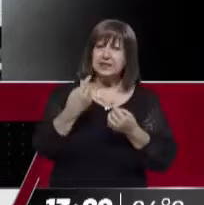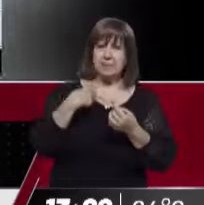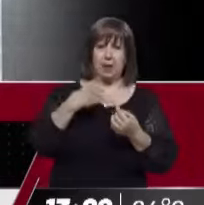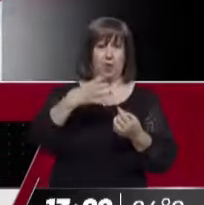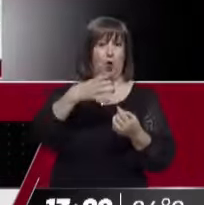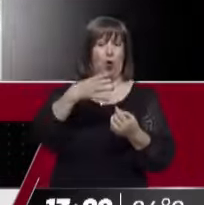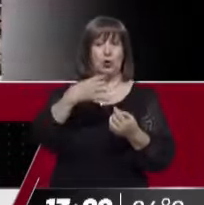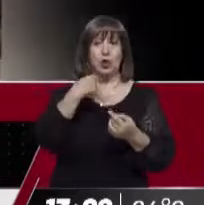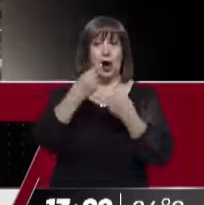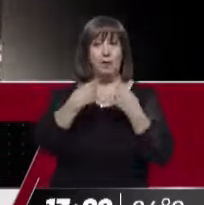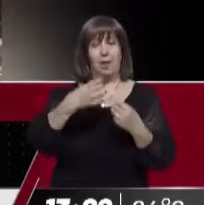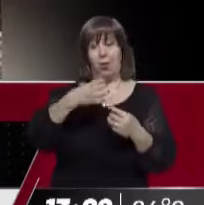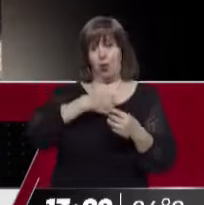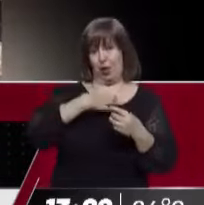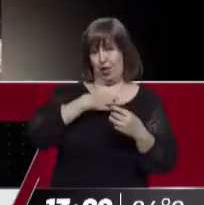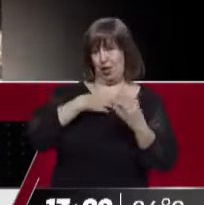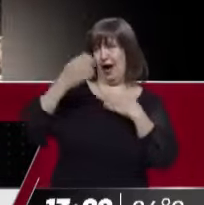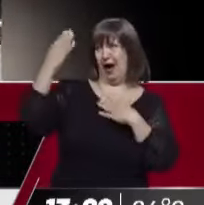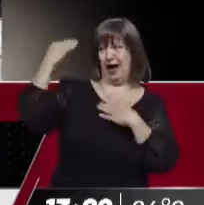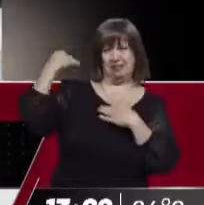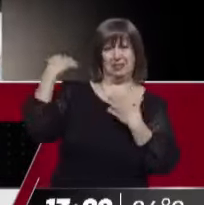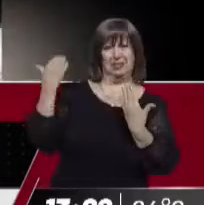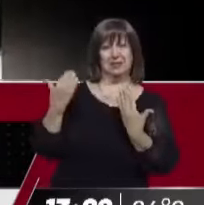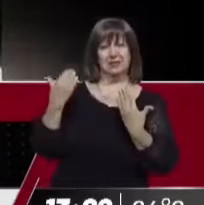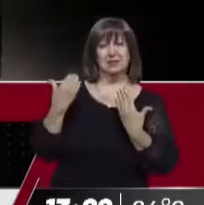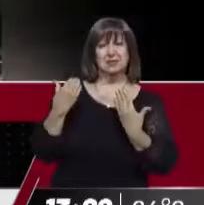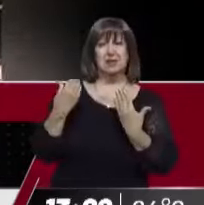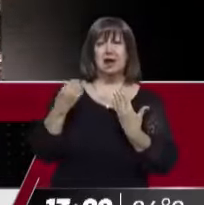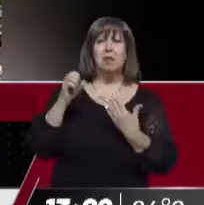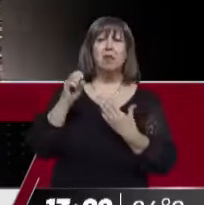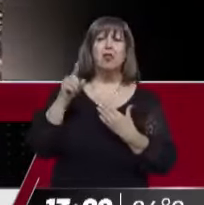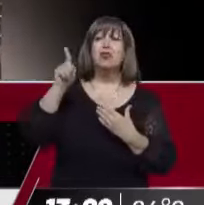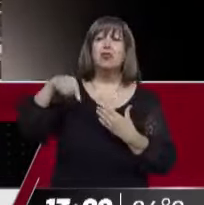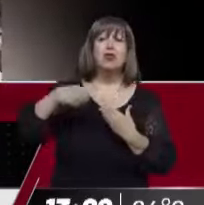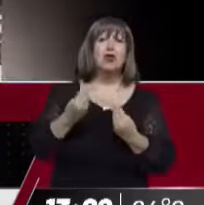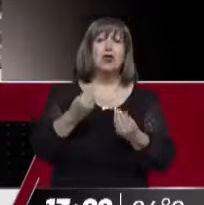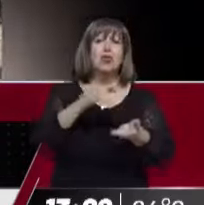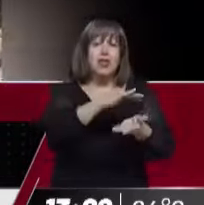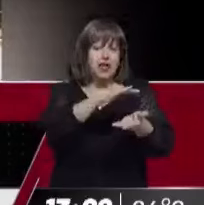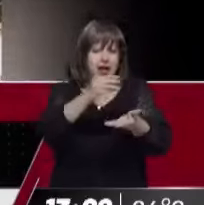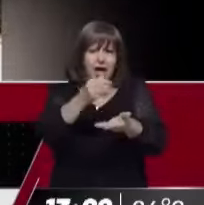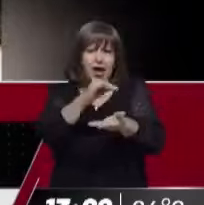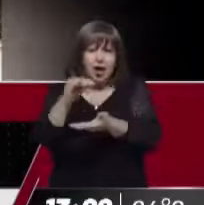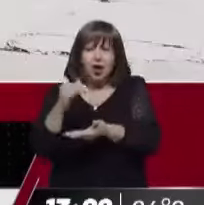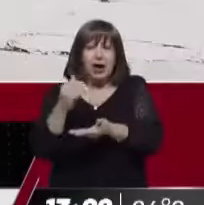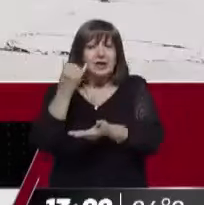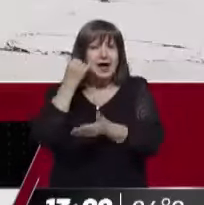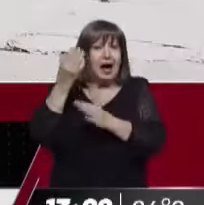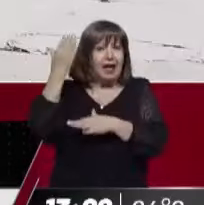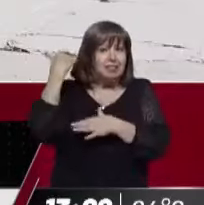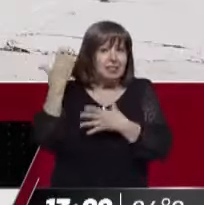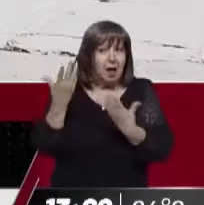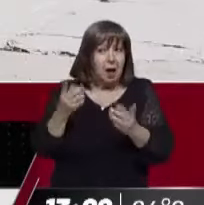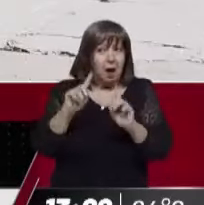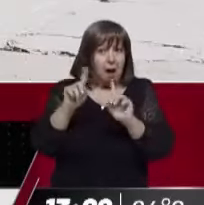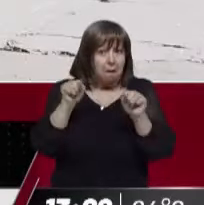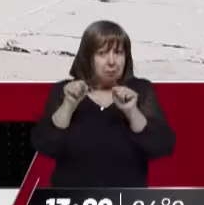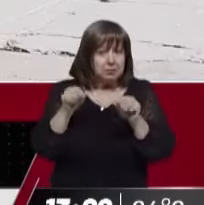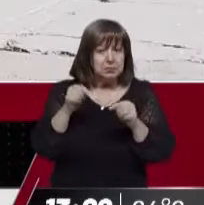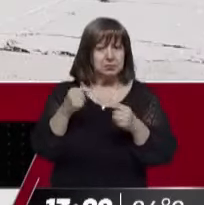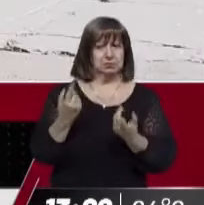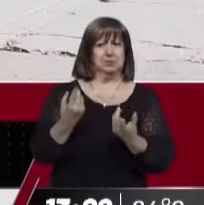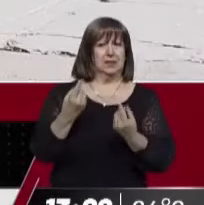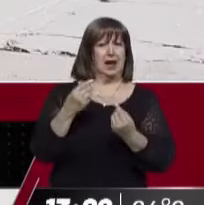dueño de la casa, sí, nos llamó la atención primero que no sabía la procedencia del dinero, era muy difícil saber de dónde venía, pero la verdad que nos